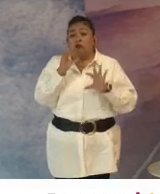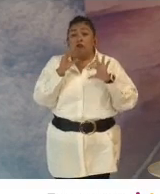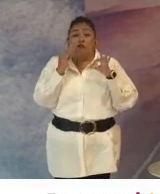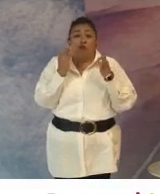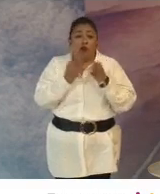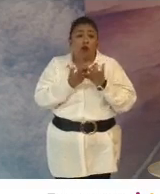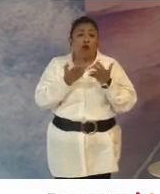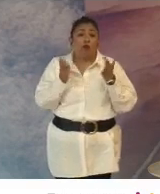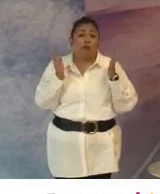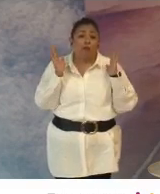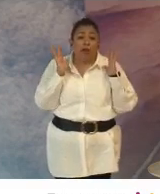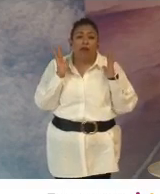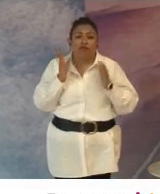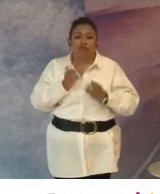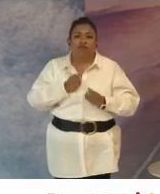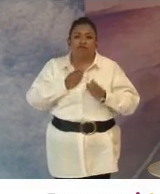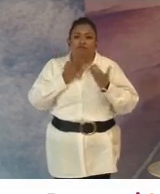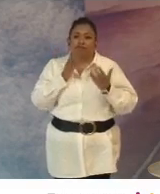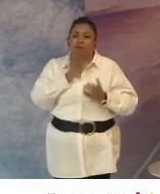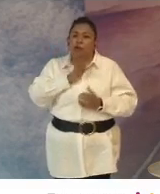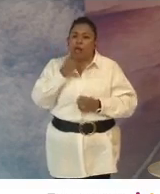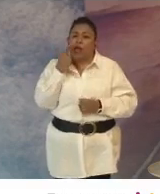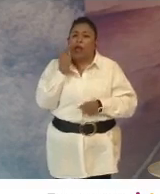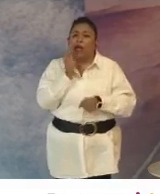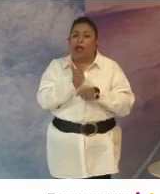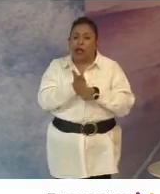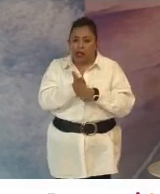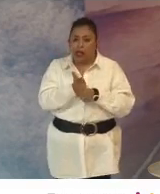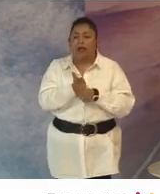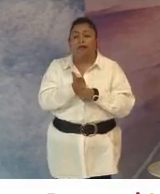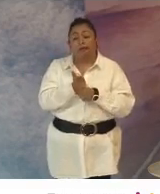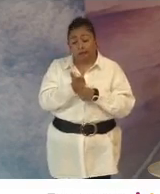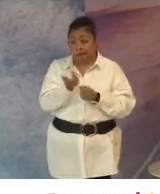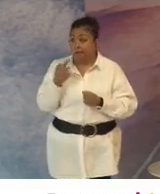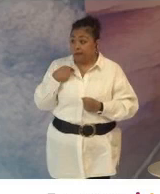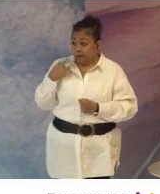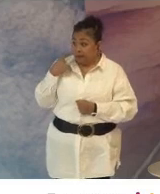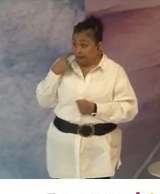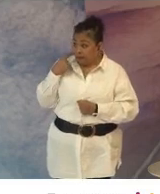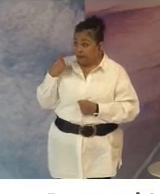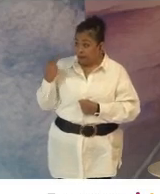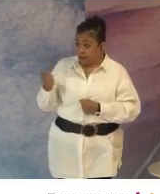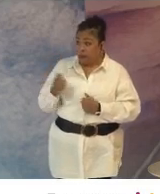maneras en la que esto se expresa. Y aquí vemos